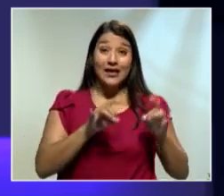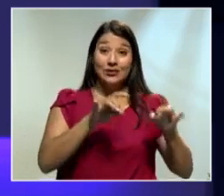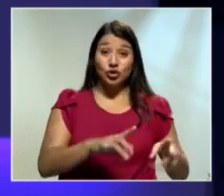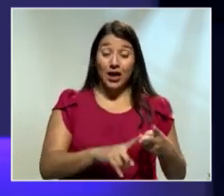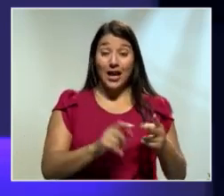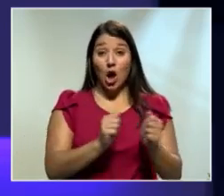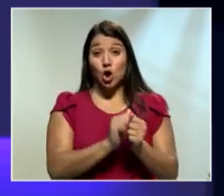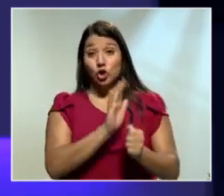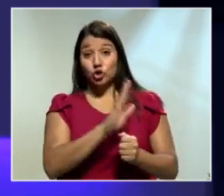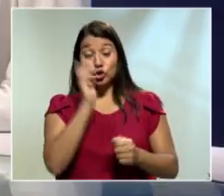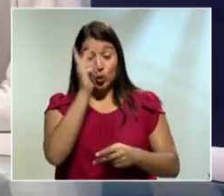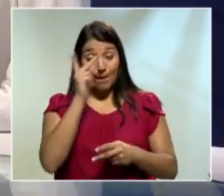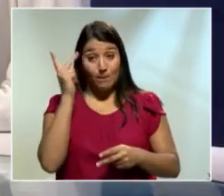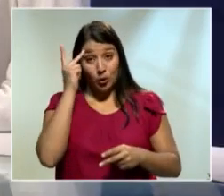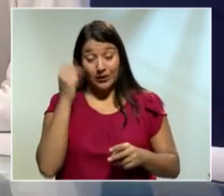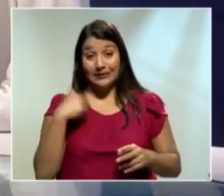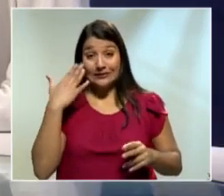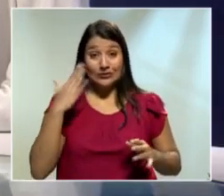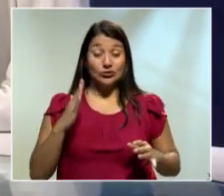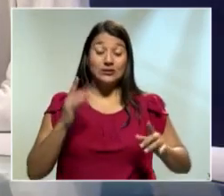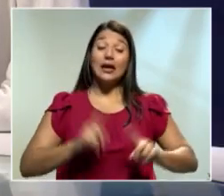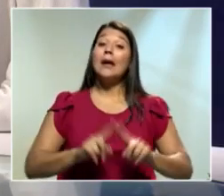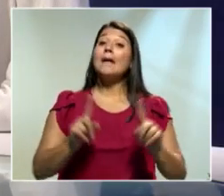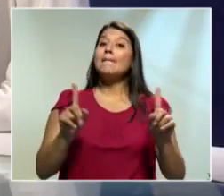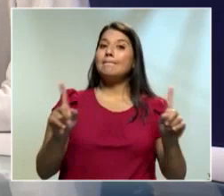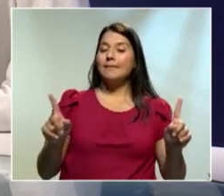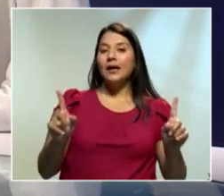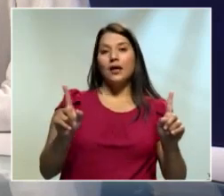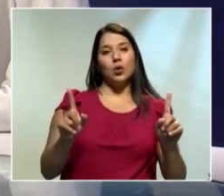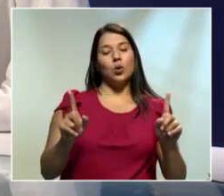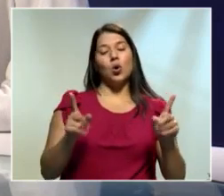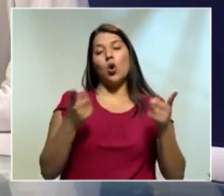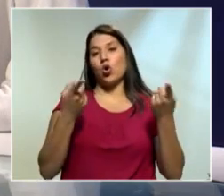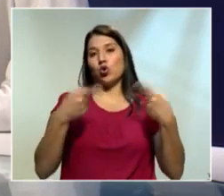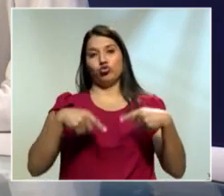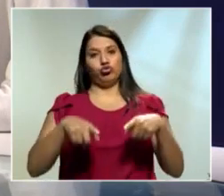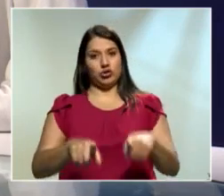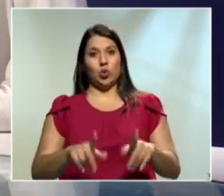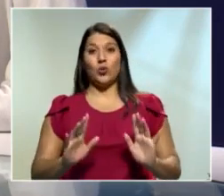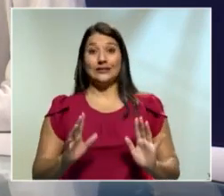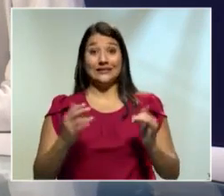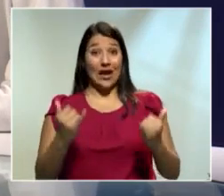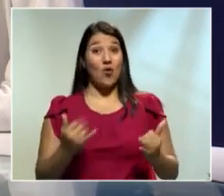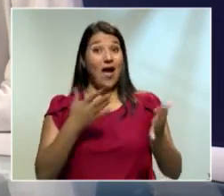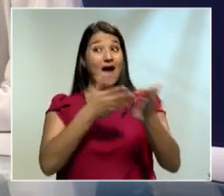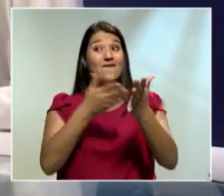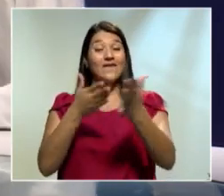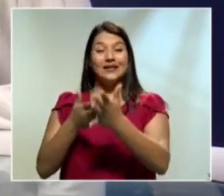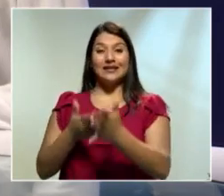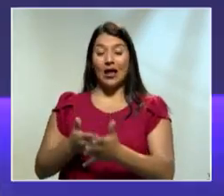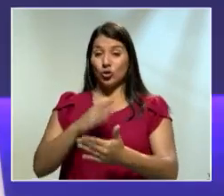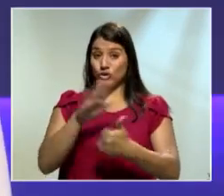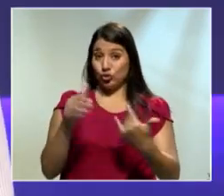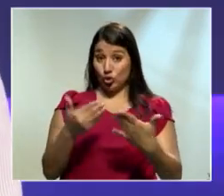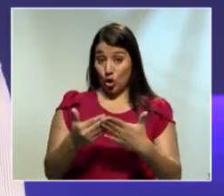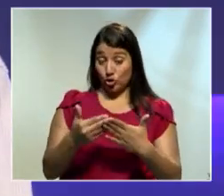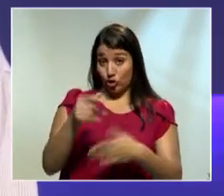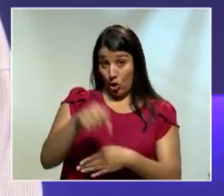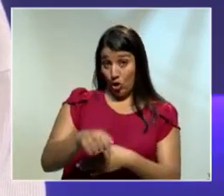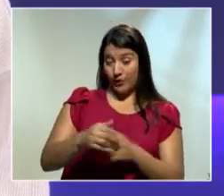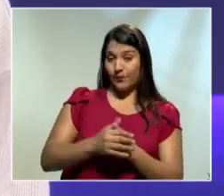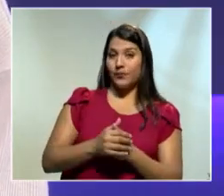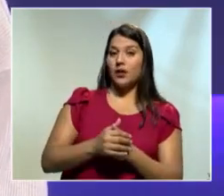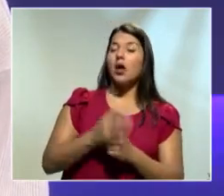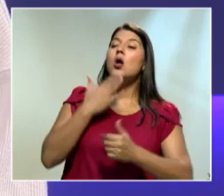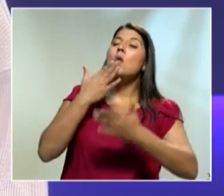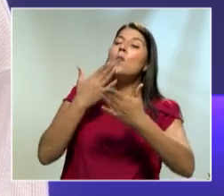política australiana, y sin embargo las consecuencias las están viviendo todos hoy. Bueno, meto un